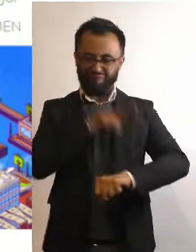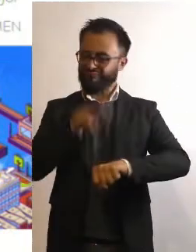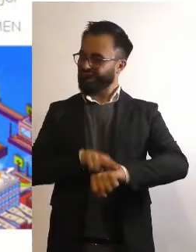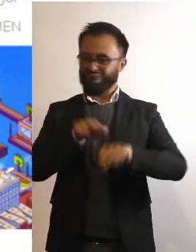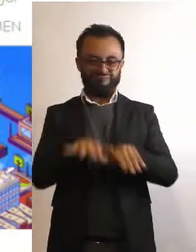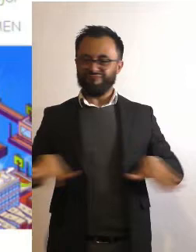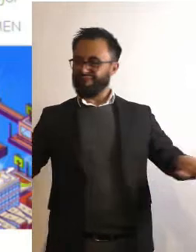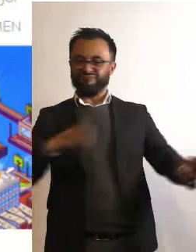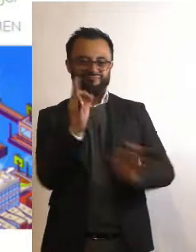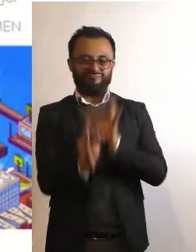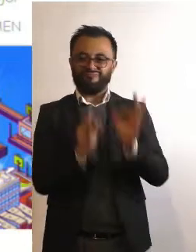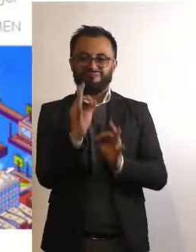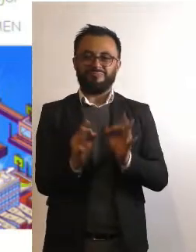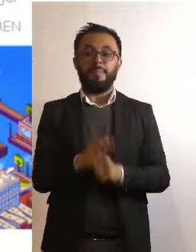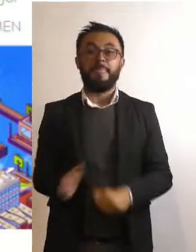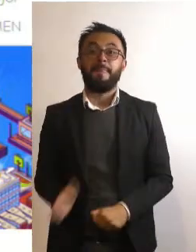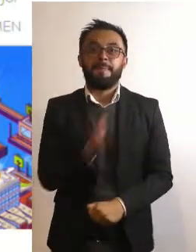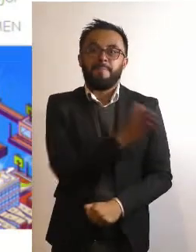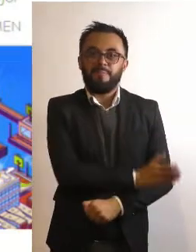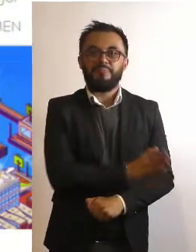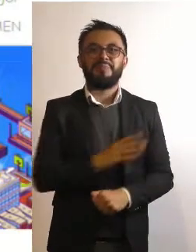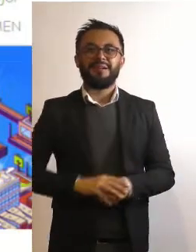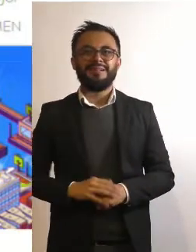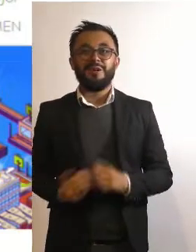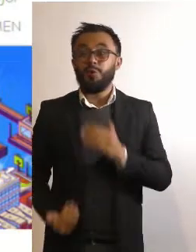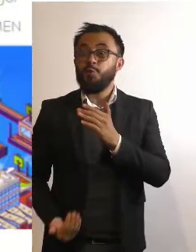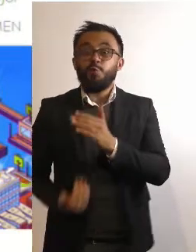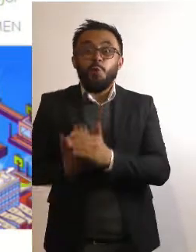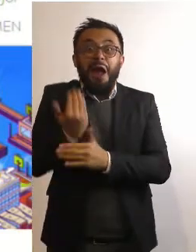En la semana de inducción,